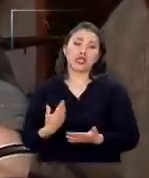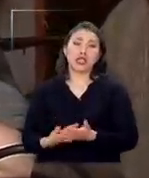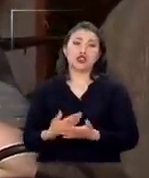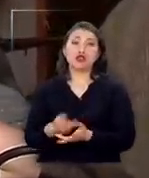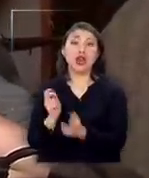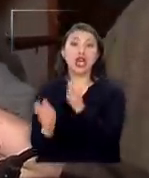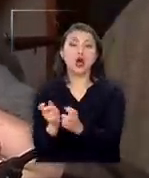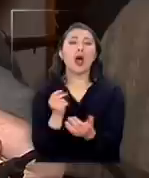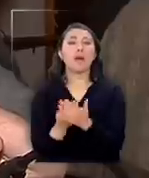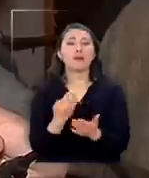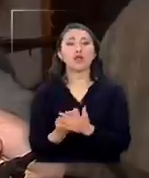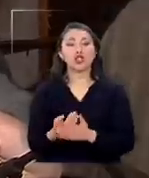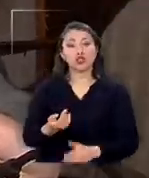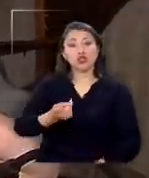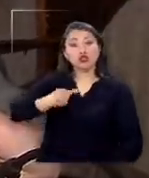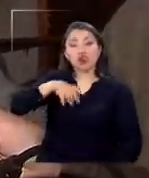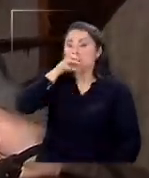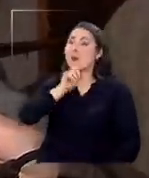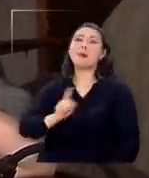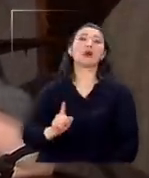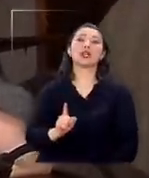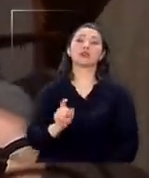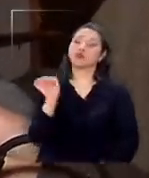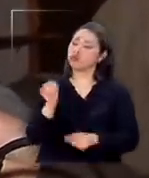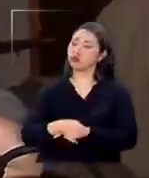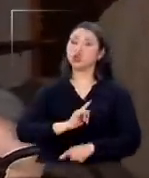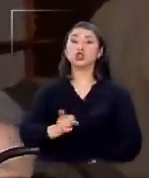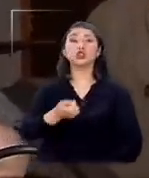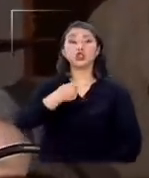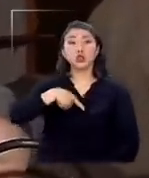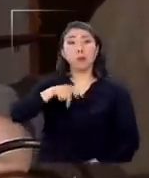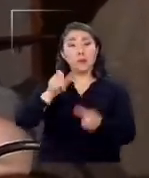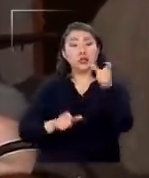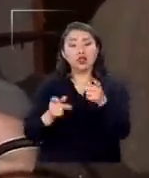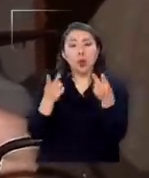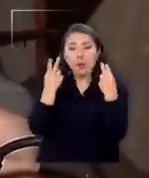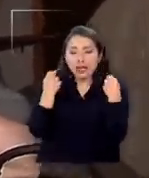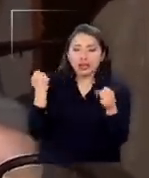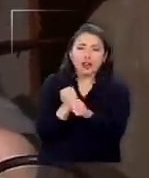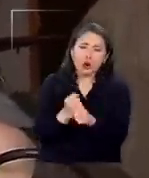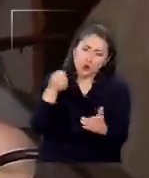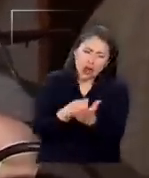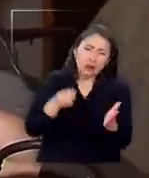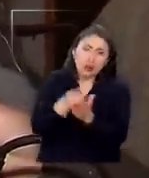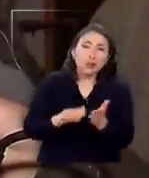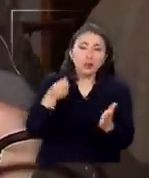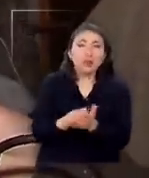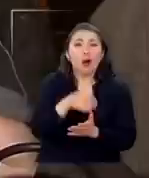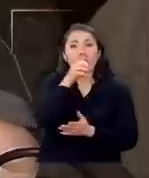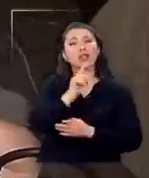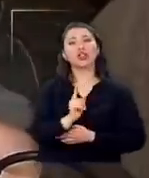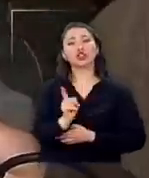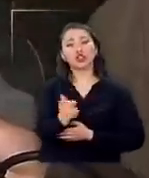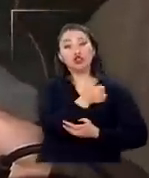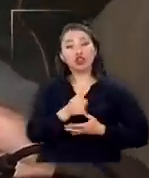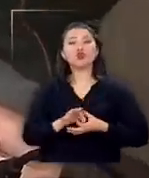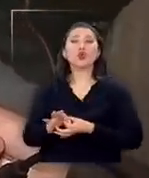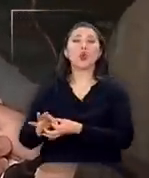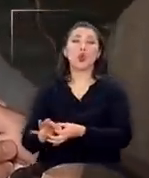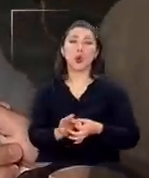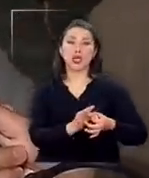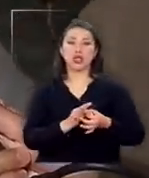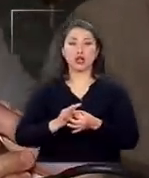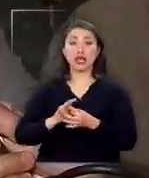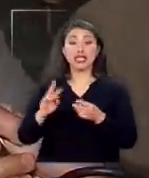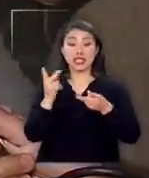el saqueo, y nosotros no vamos a aguantar eso. Sea como sea, somos gente humilde de trabajo, luchamos por esto. Y por algo estamos todos unidos.